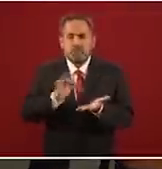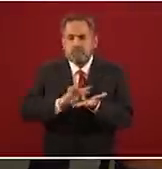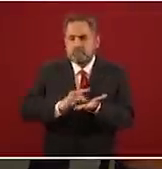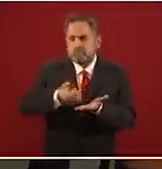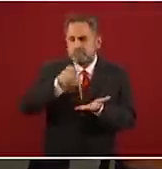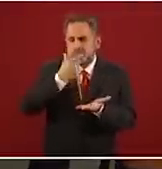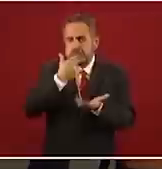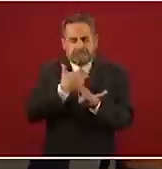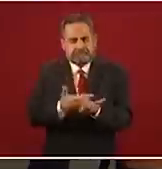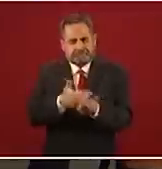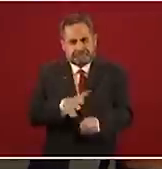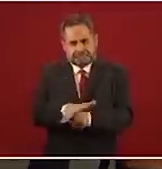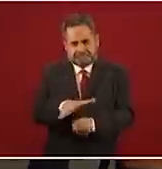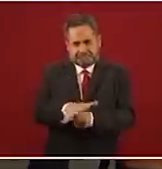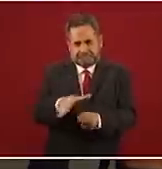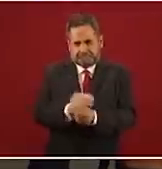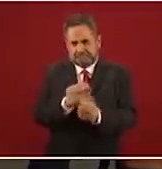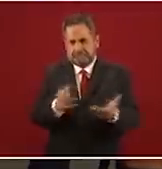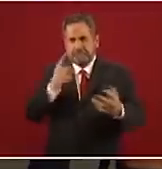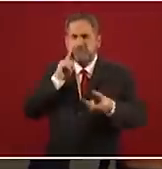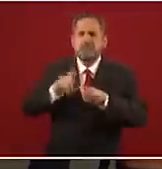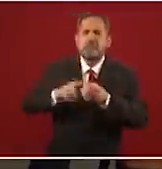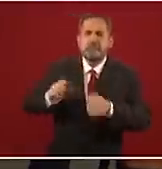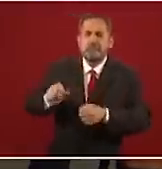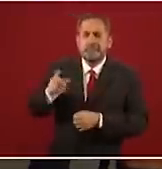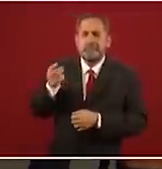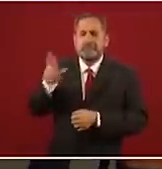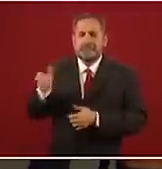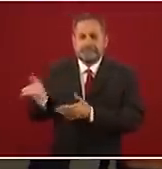medicamentos. A ver, ¿dónde está el doctor?